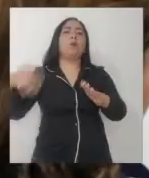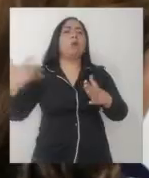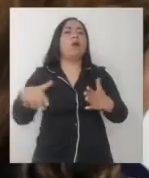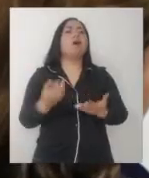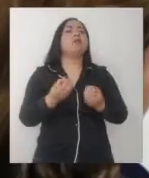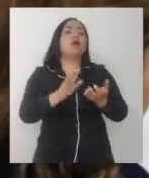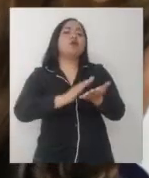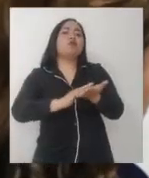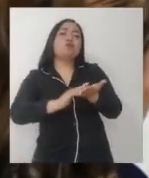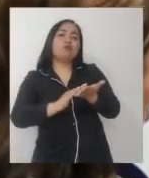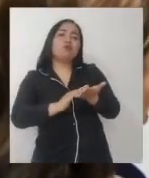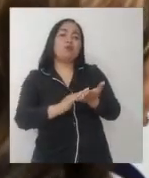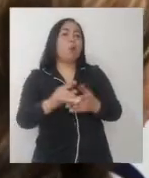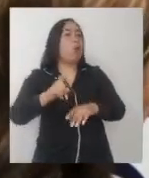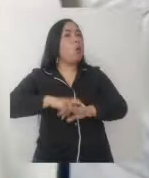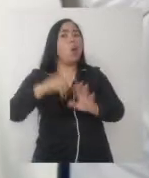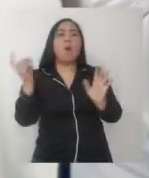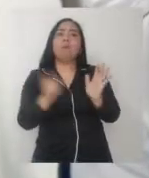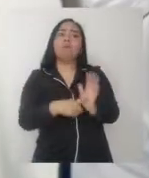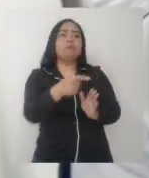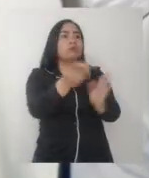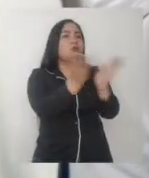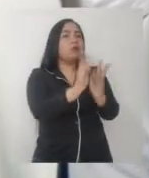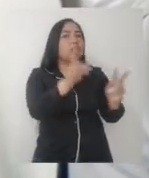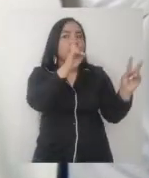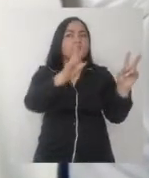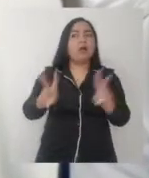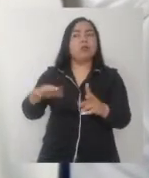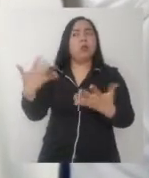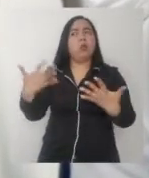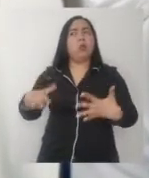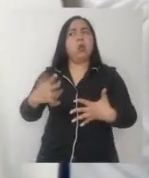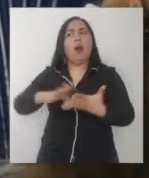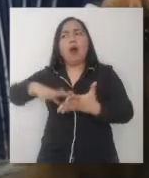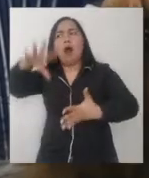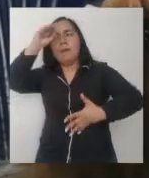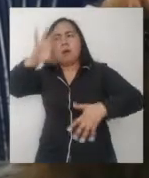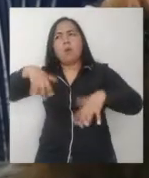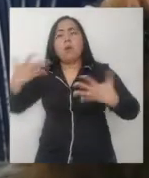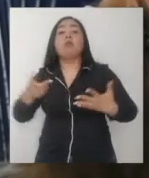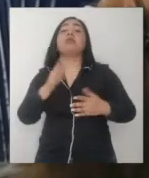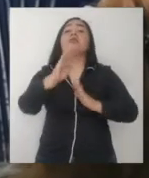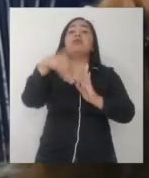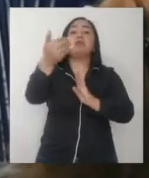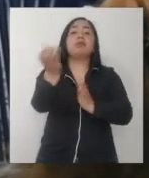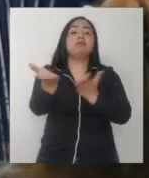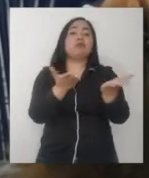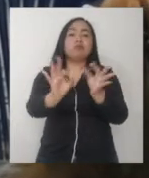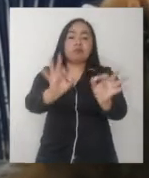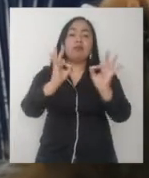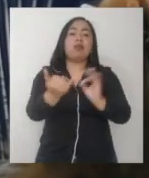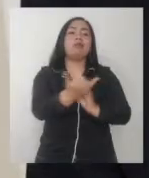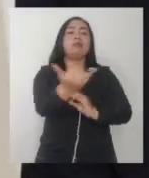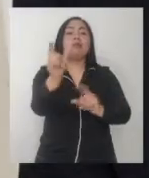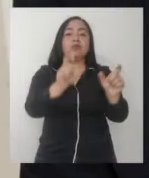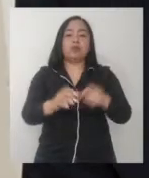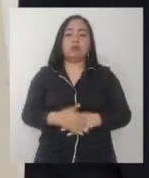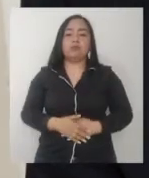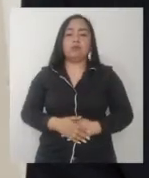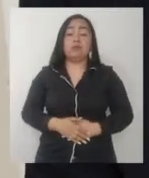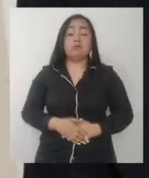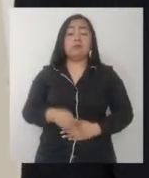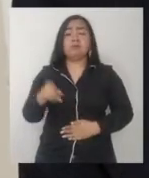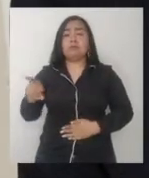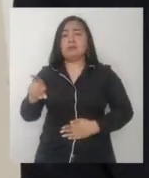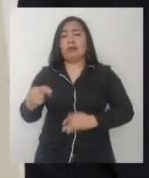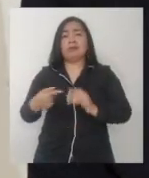una solución de simulación completa para que los estudiantes puedan fortalecer sus conocimientos y ofrecer un servicio de calidad a sus pacientes. Se encuentran con